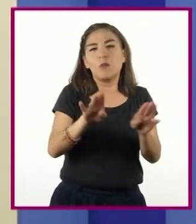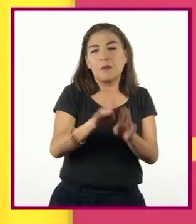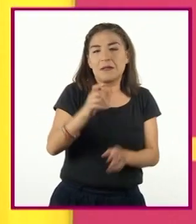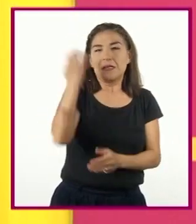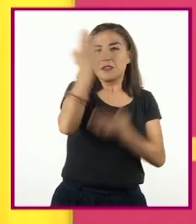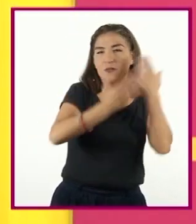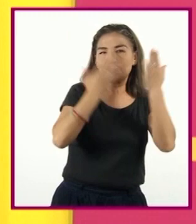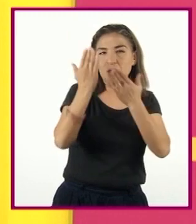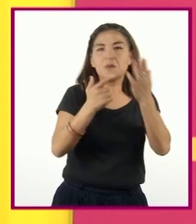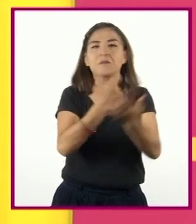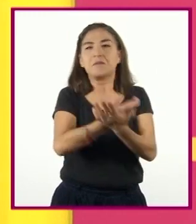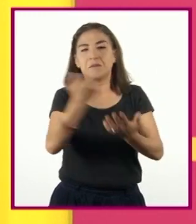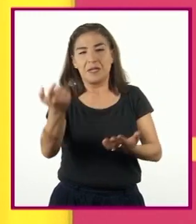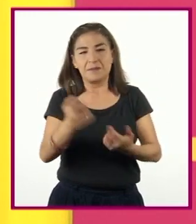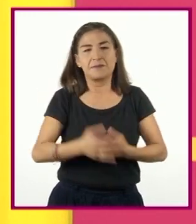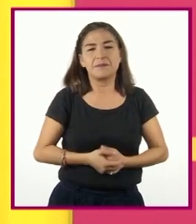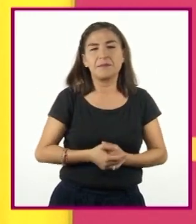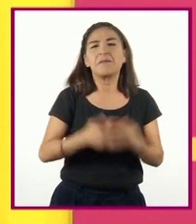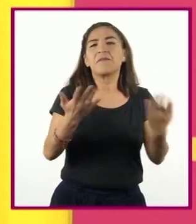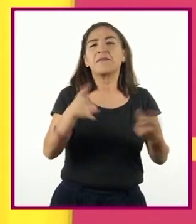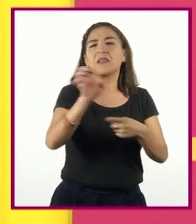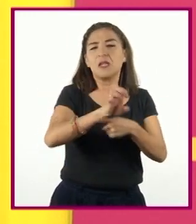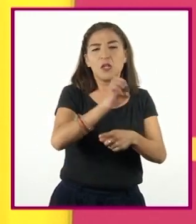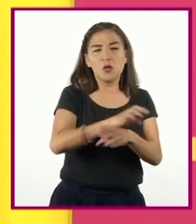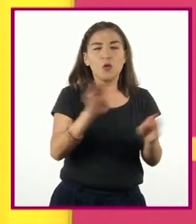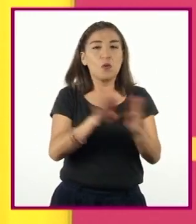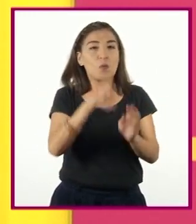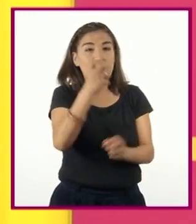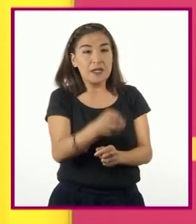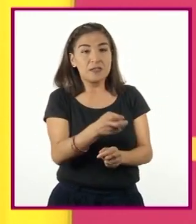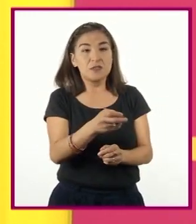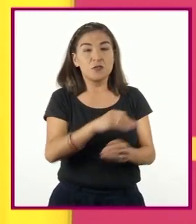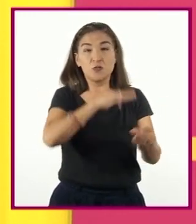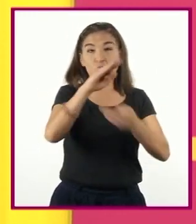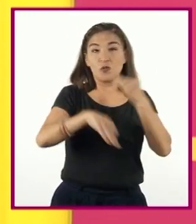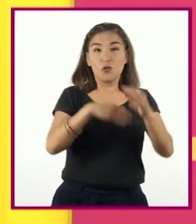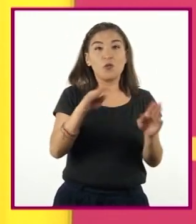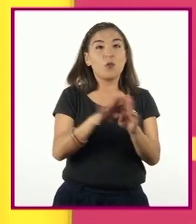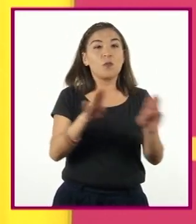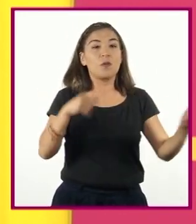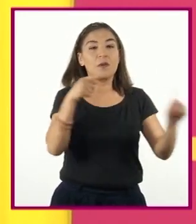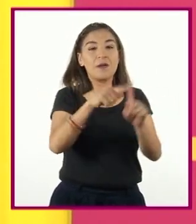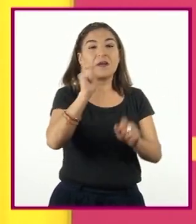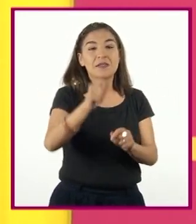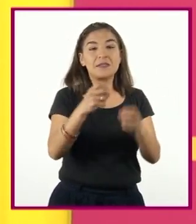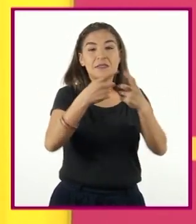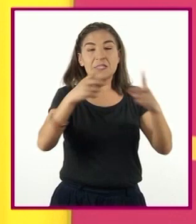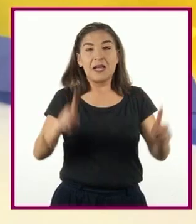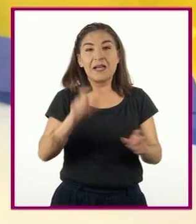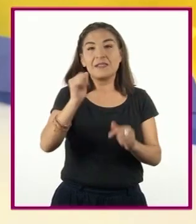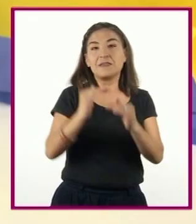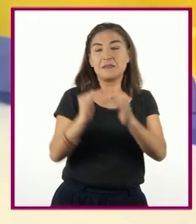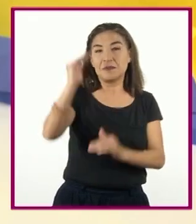estudio. Entonces, ¿eso quiere decir que no todos tienen un índice de desarrollo medio